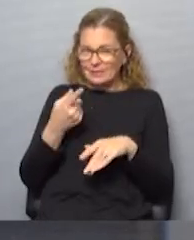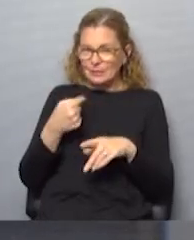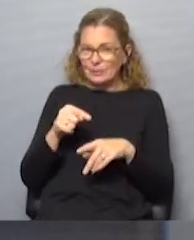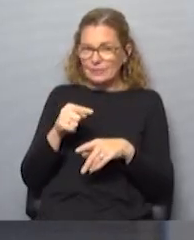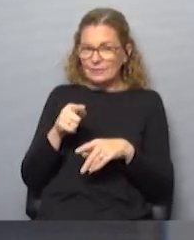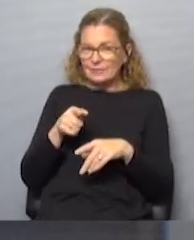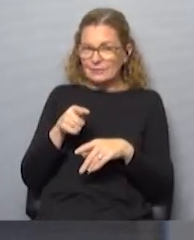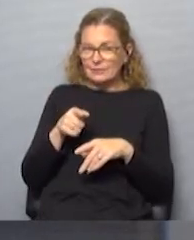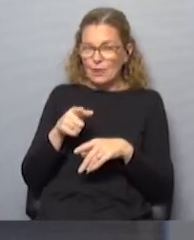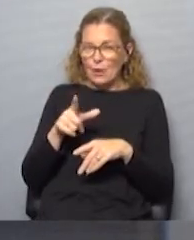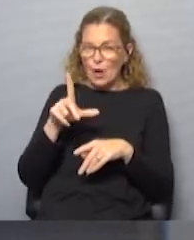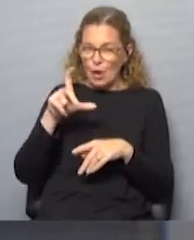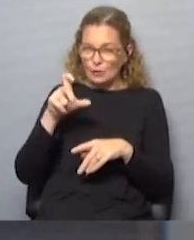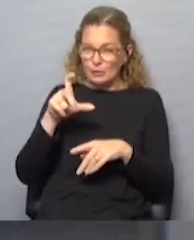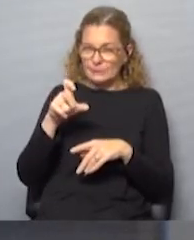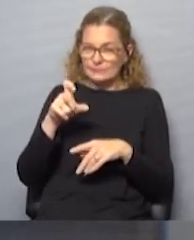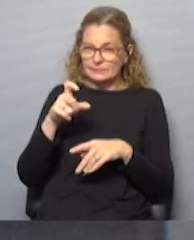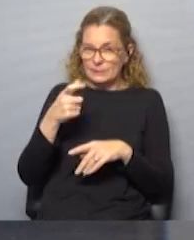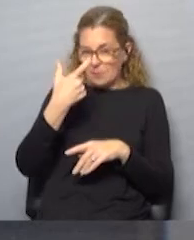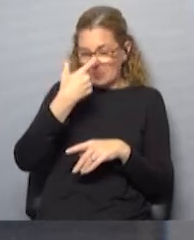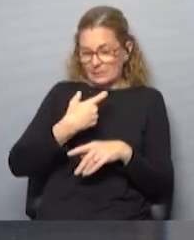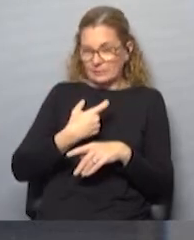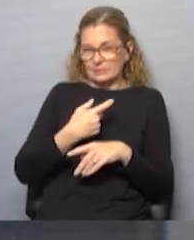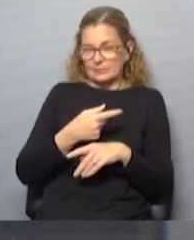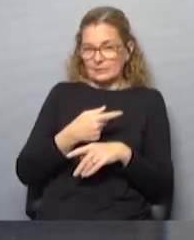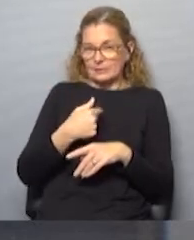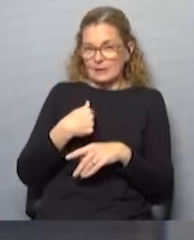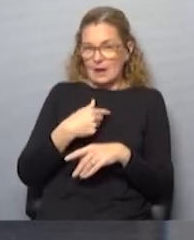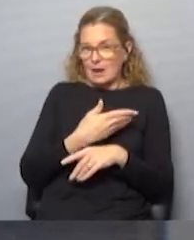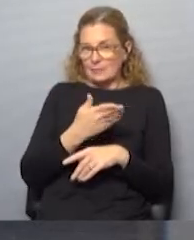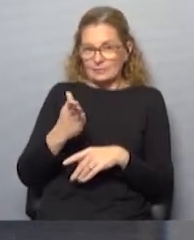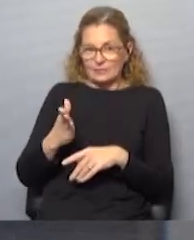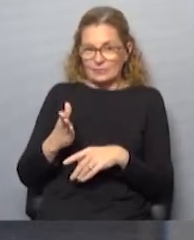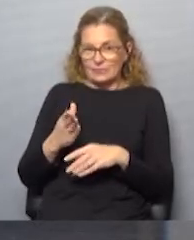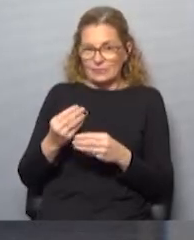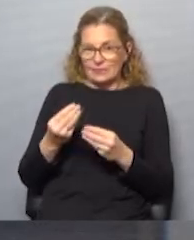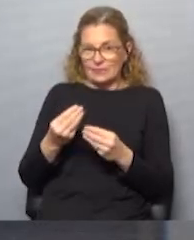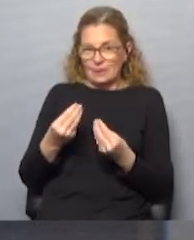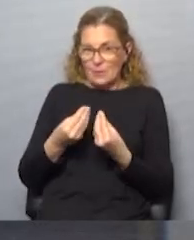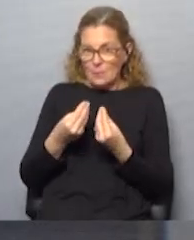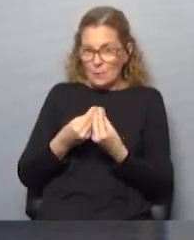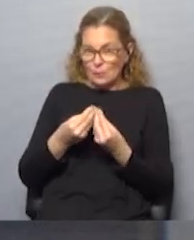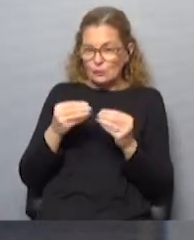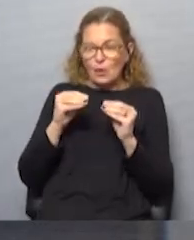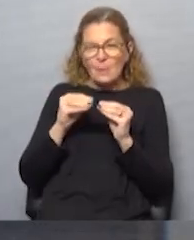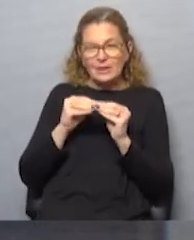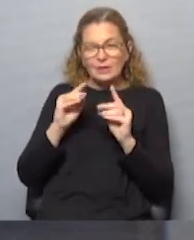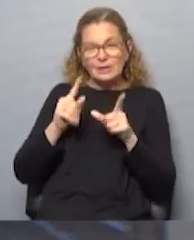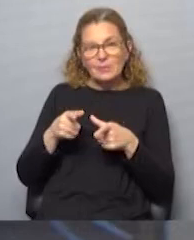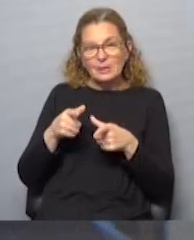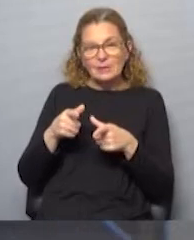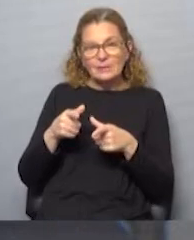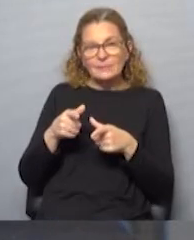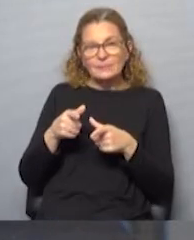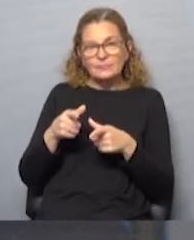eso evidentemente en lo personal y creo que así le pasó a muchísimos compañeros que también estuvieron la